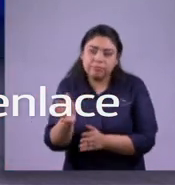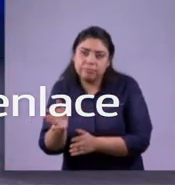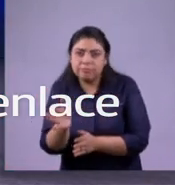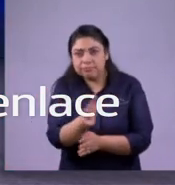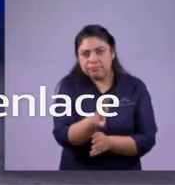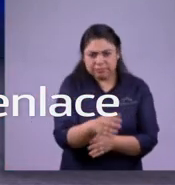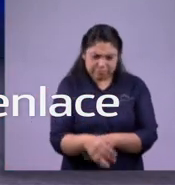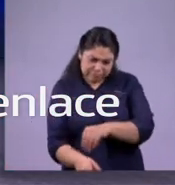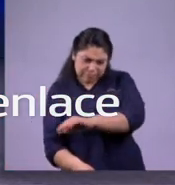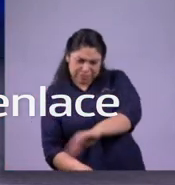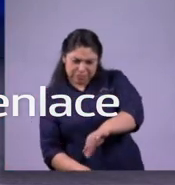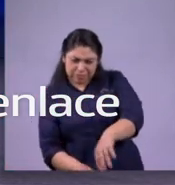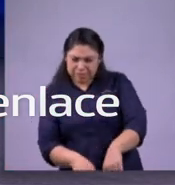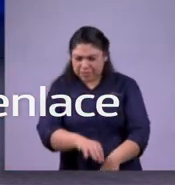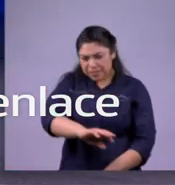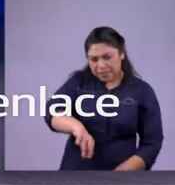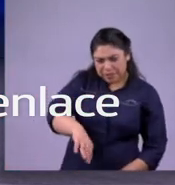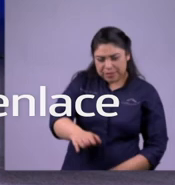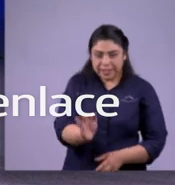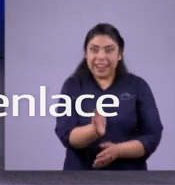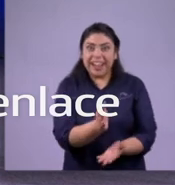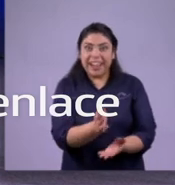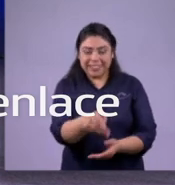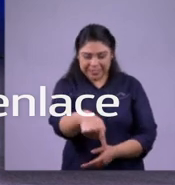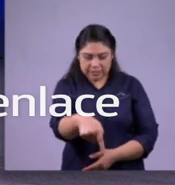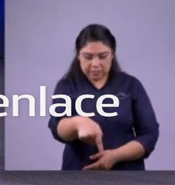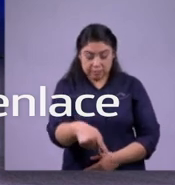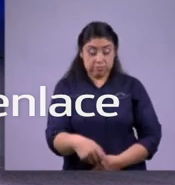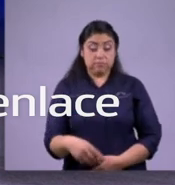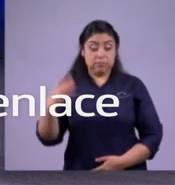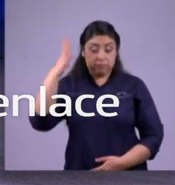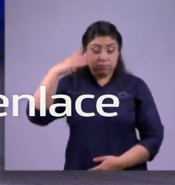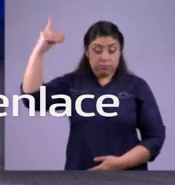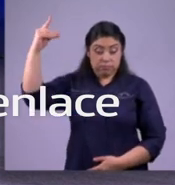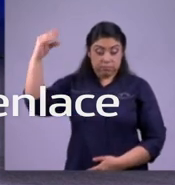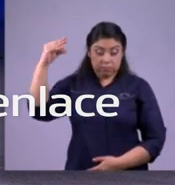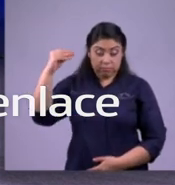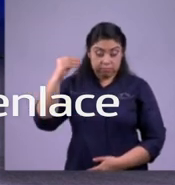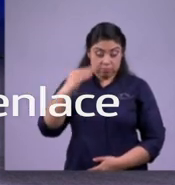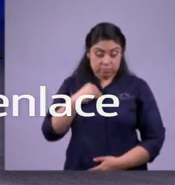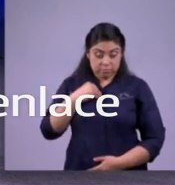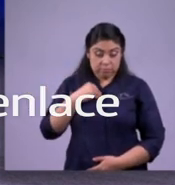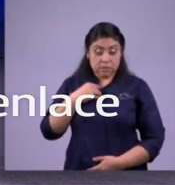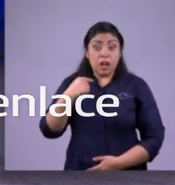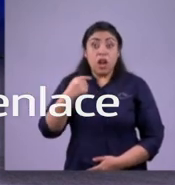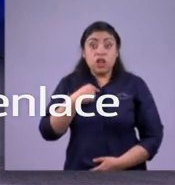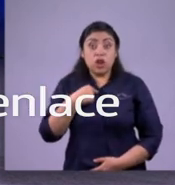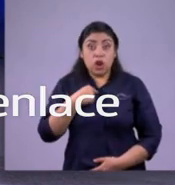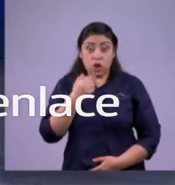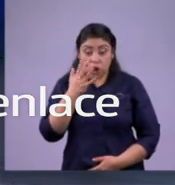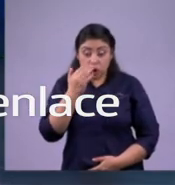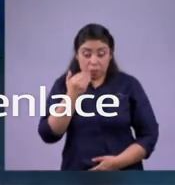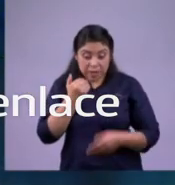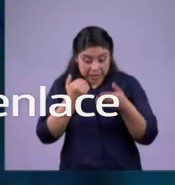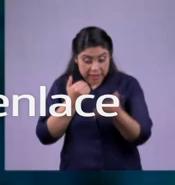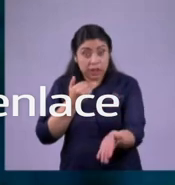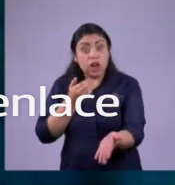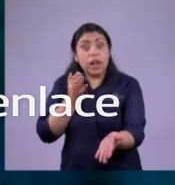sentí un lado y hasta que oí la voz de dios - y le doy de comer a bobby no te voy a dar de comer a ti